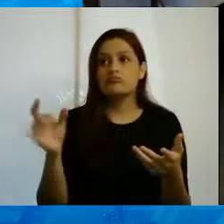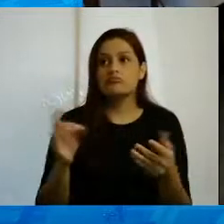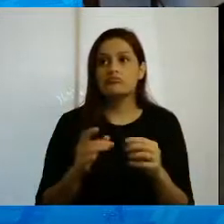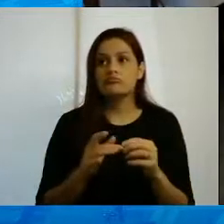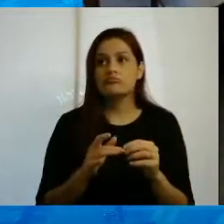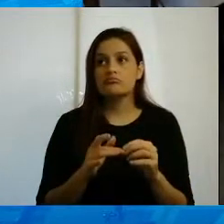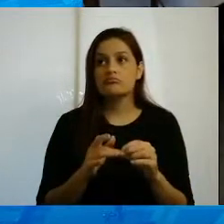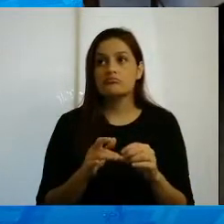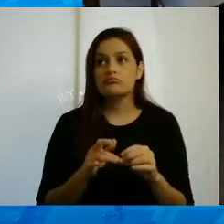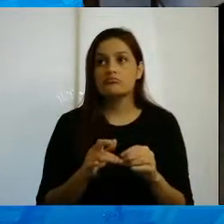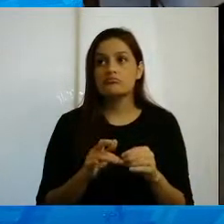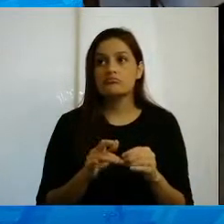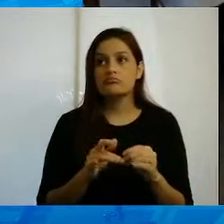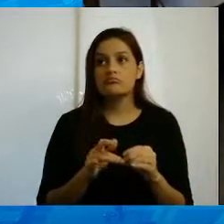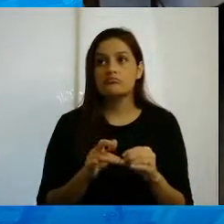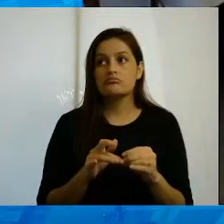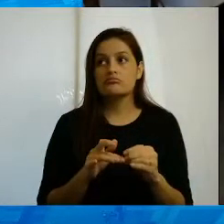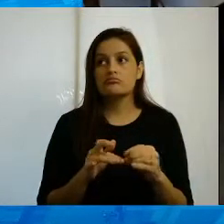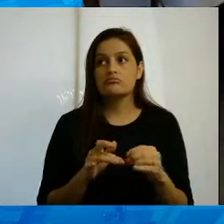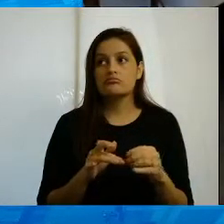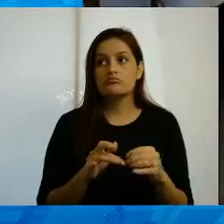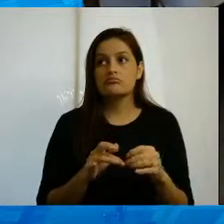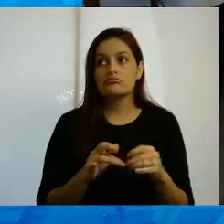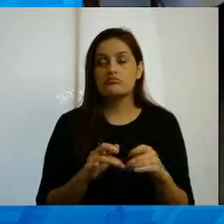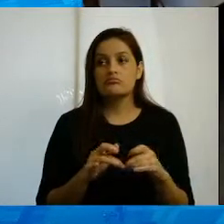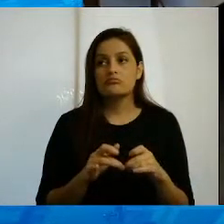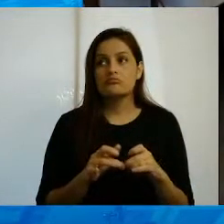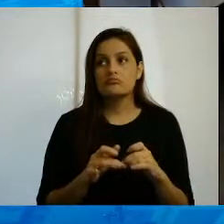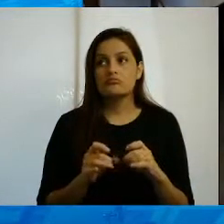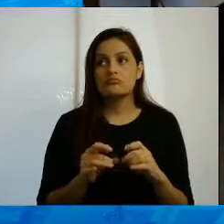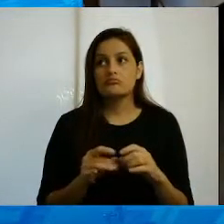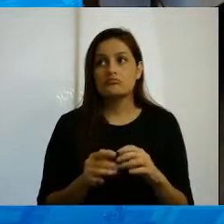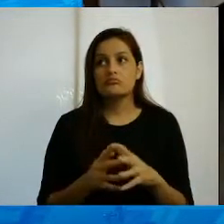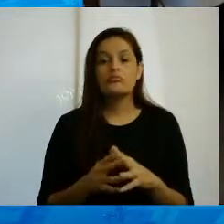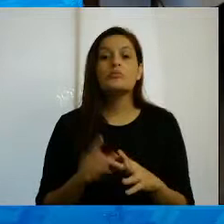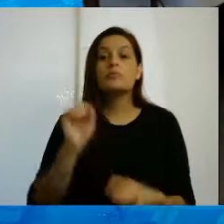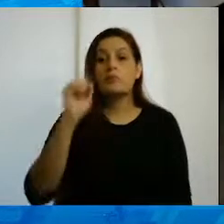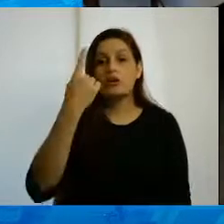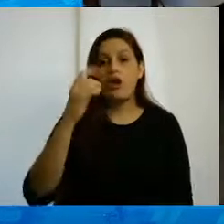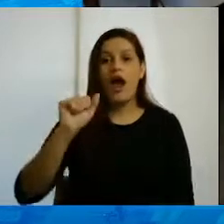y eso principalmente, para que avancemos también con la tabla. Concejal Larco.